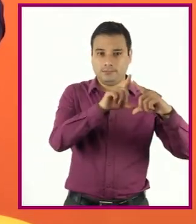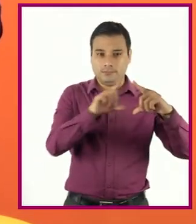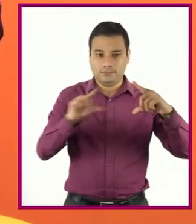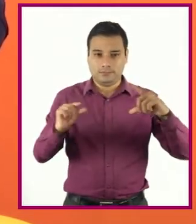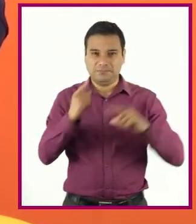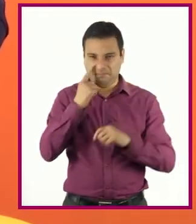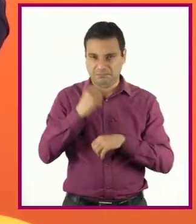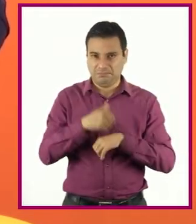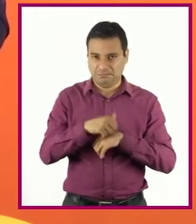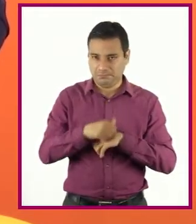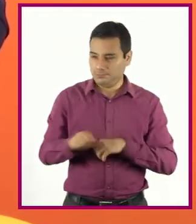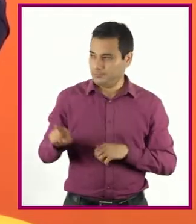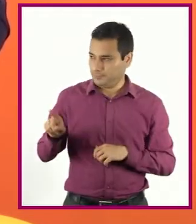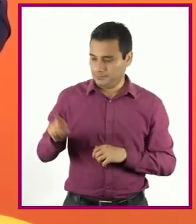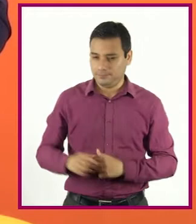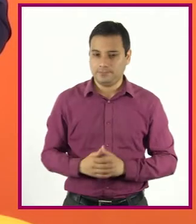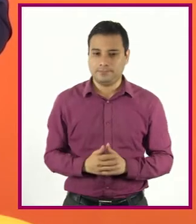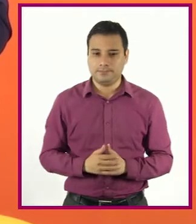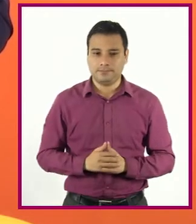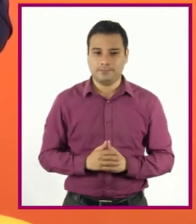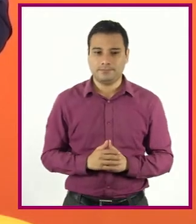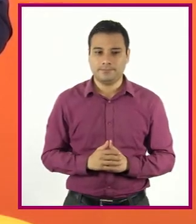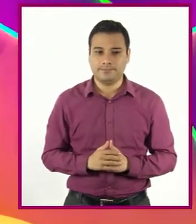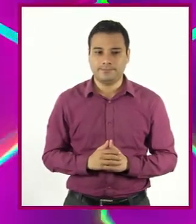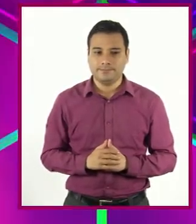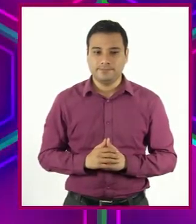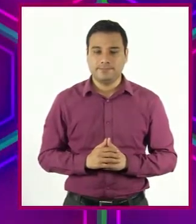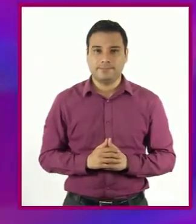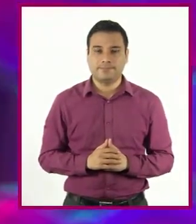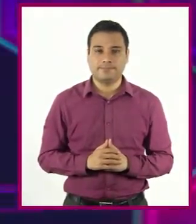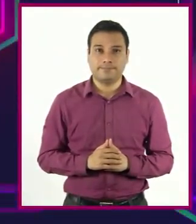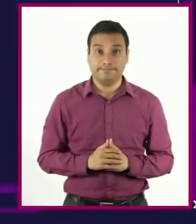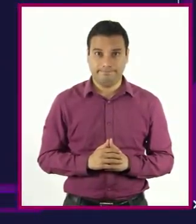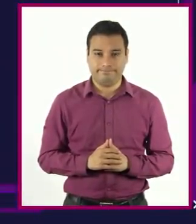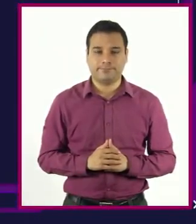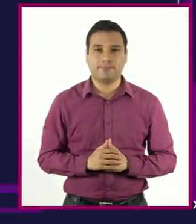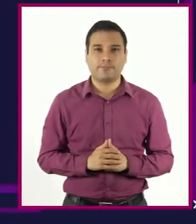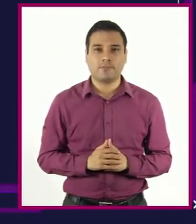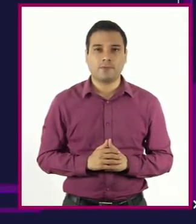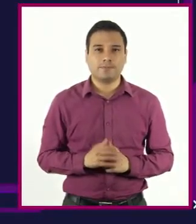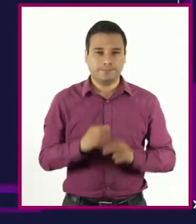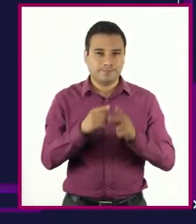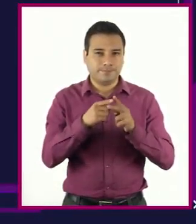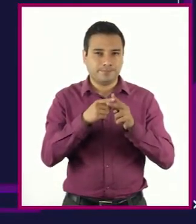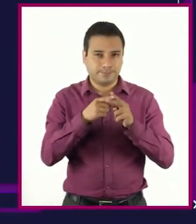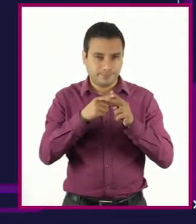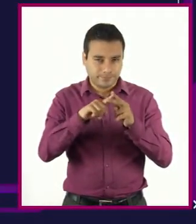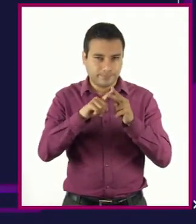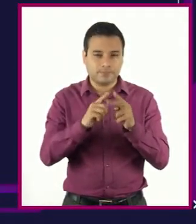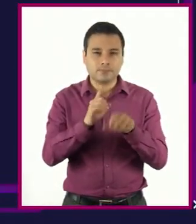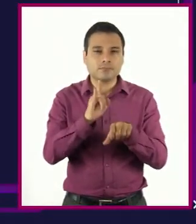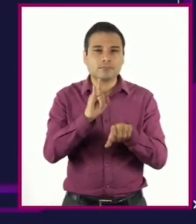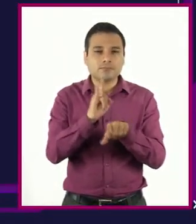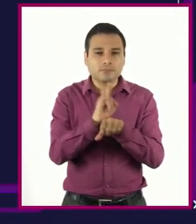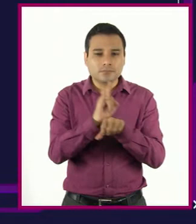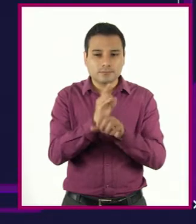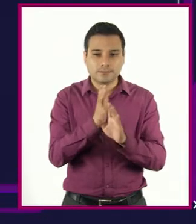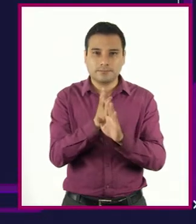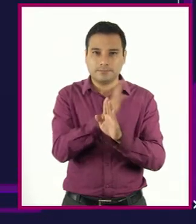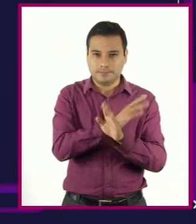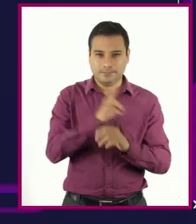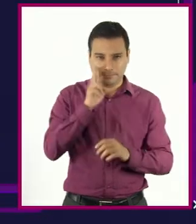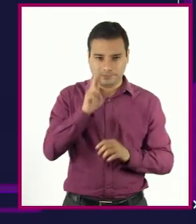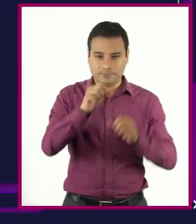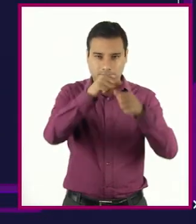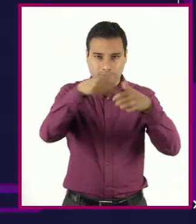12, 4, 73, 41 y 8. Antes de comenzar la simulación, se analiza el diagrama de